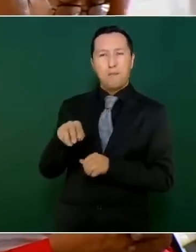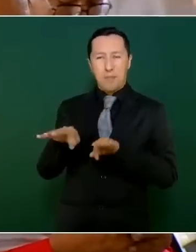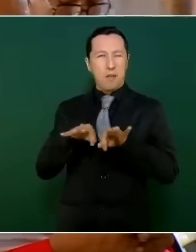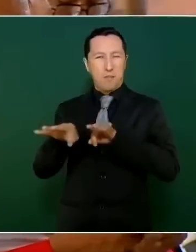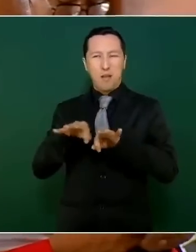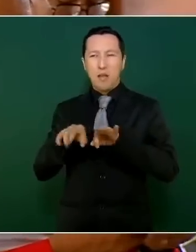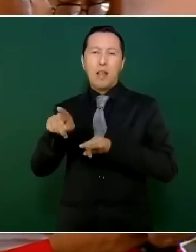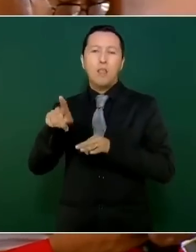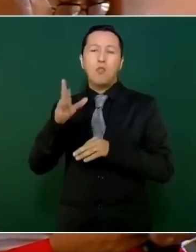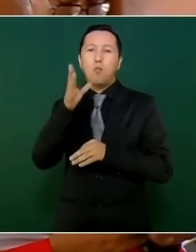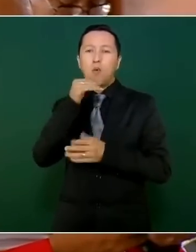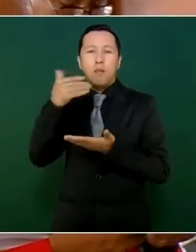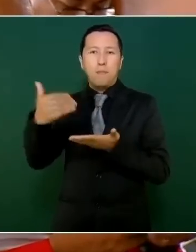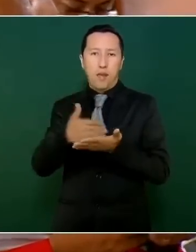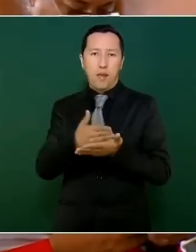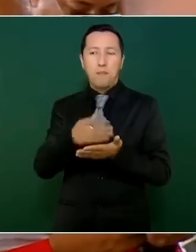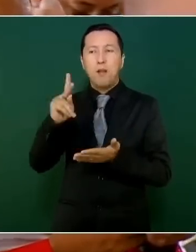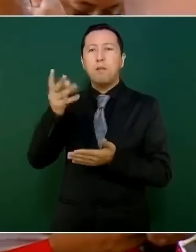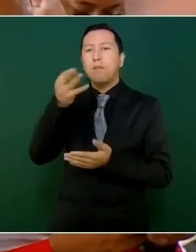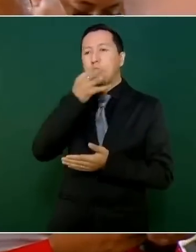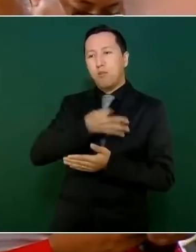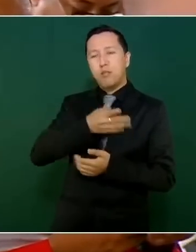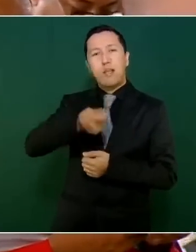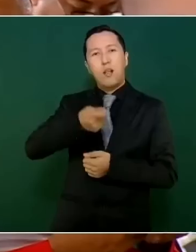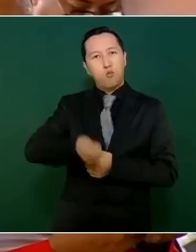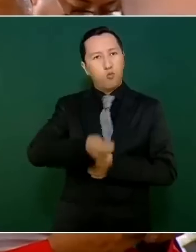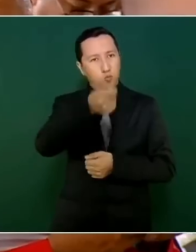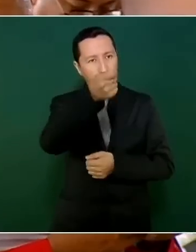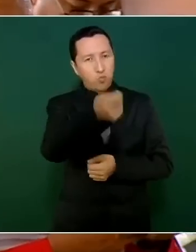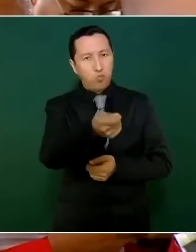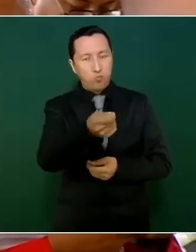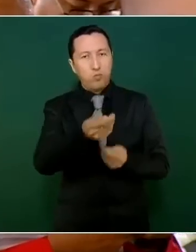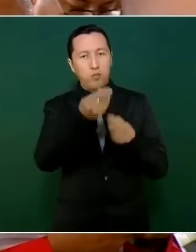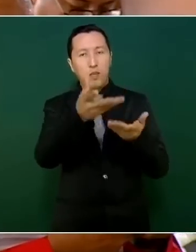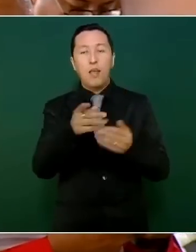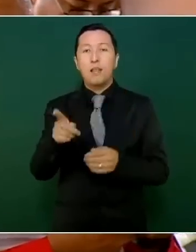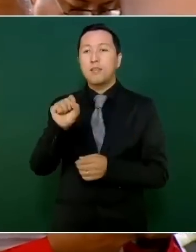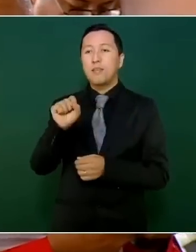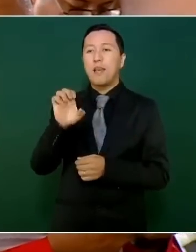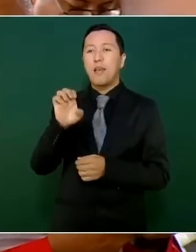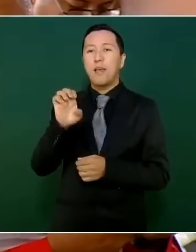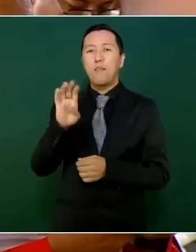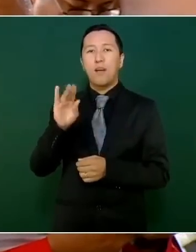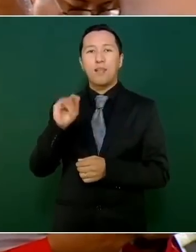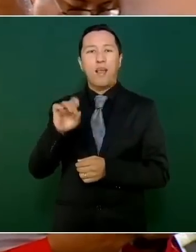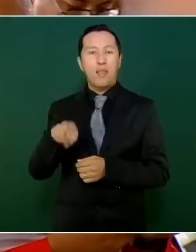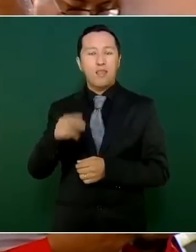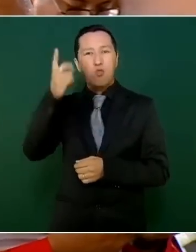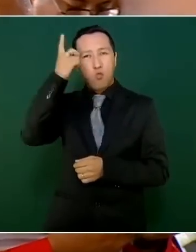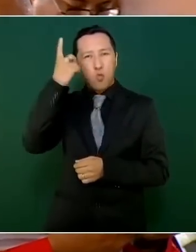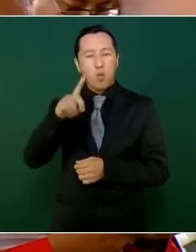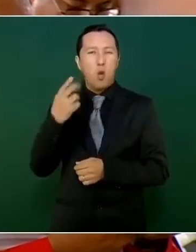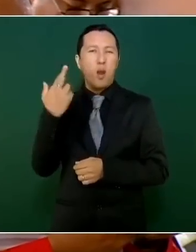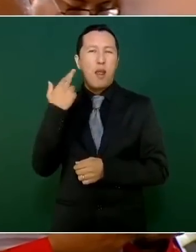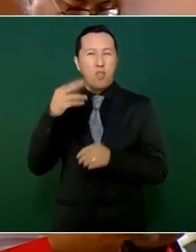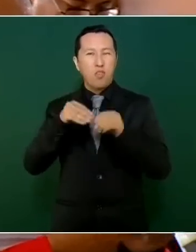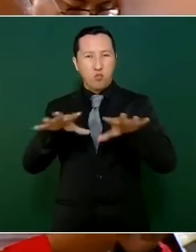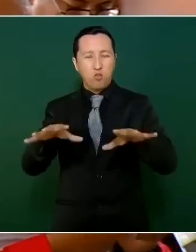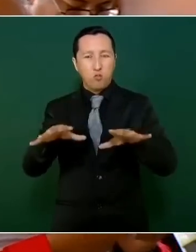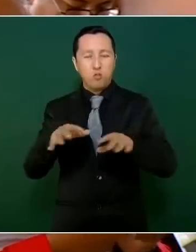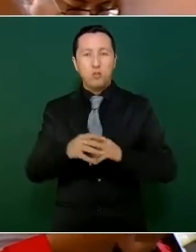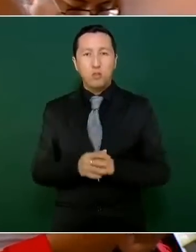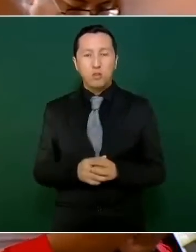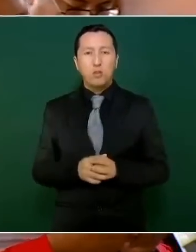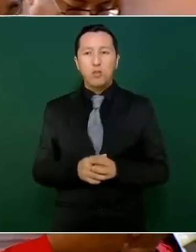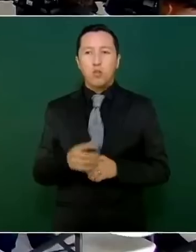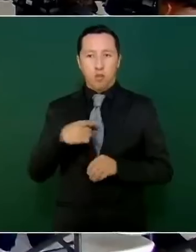accesar. Le manda un saludo, presidente, a Sebastián, el dueño de la radio, sí, que usted conoce. Y soy